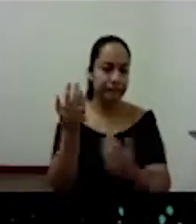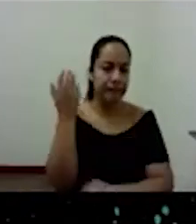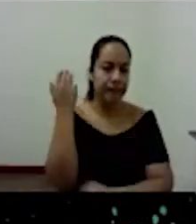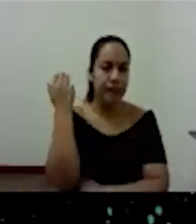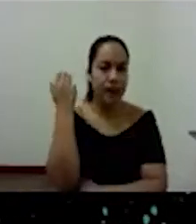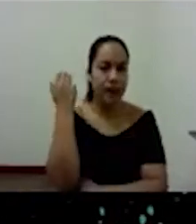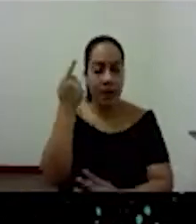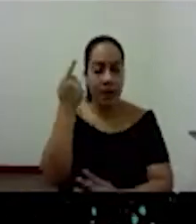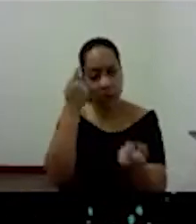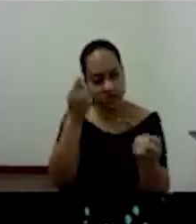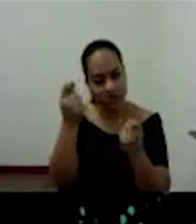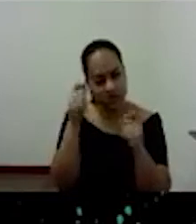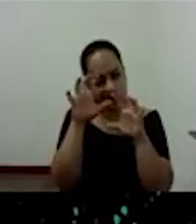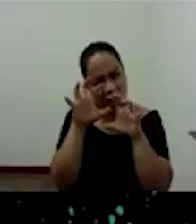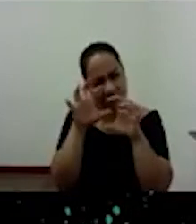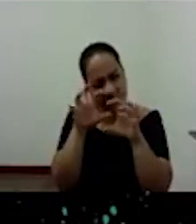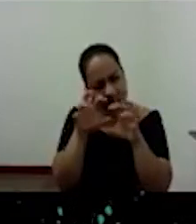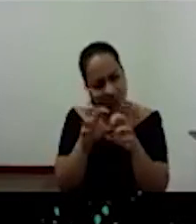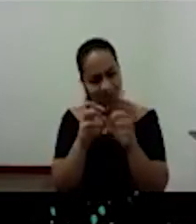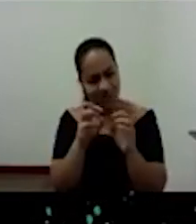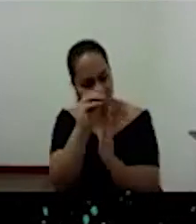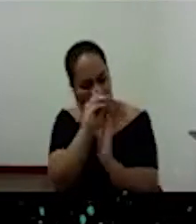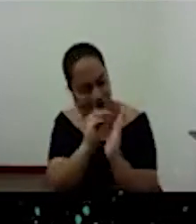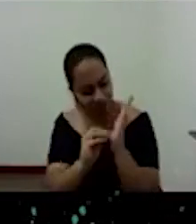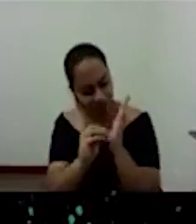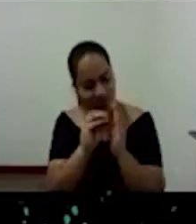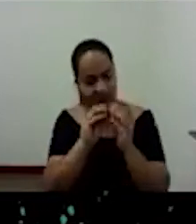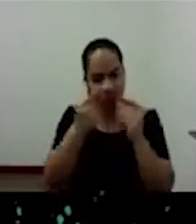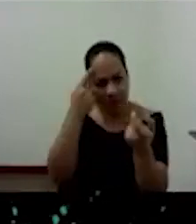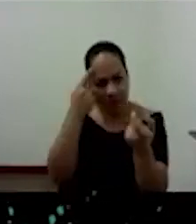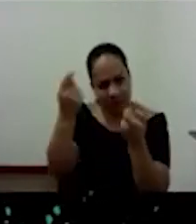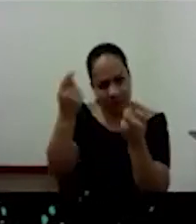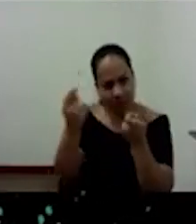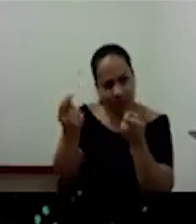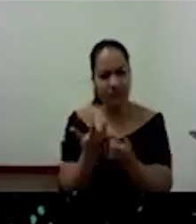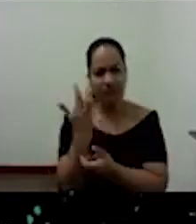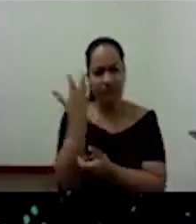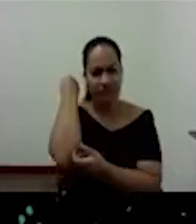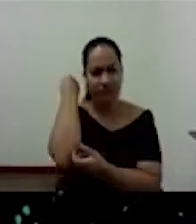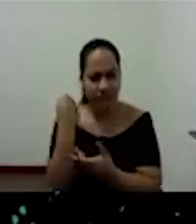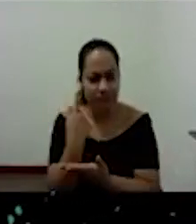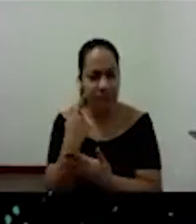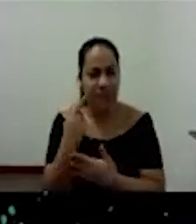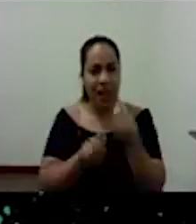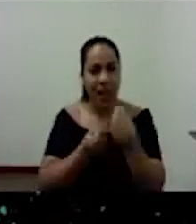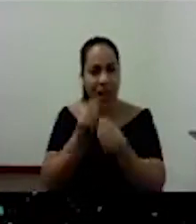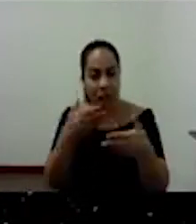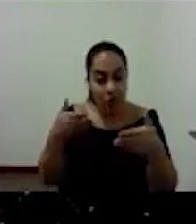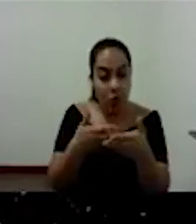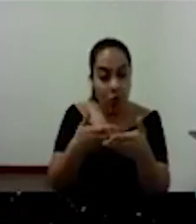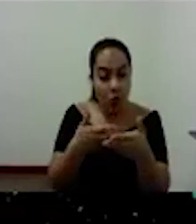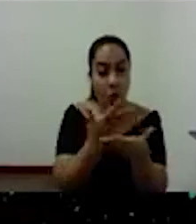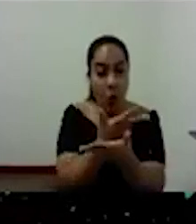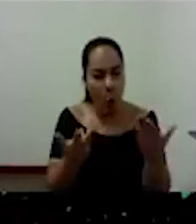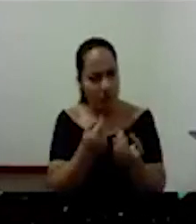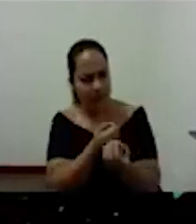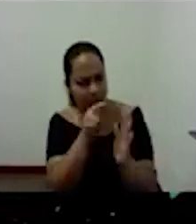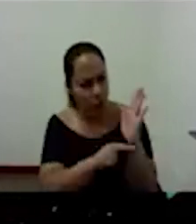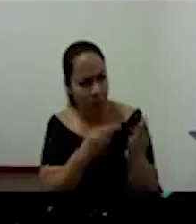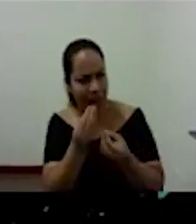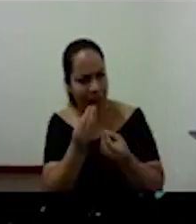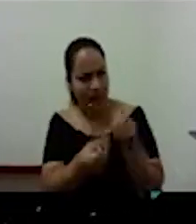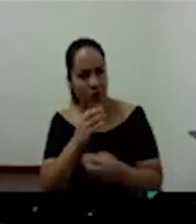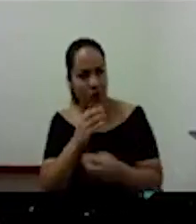envejecida, conjura una estética burguesa. Es realmente contra eso, contra lo que